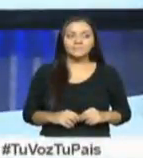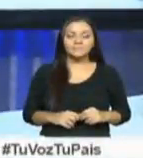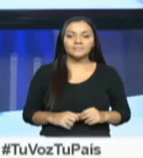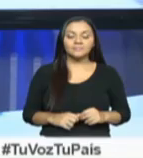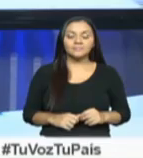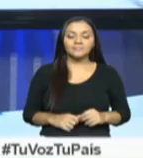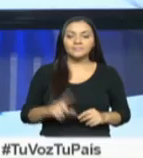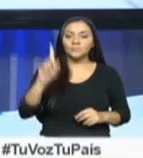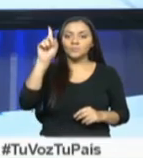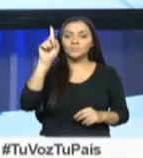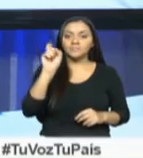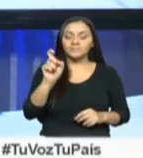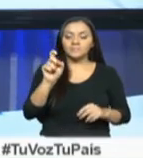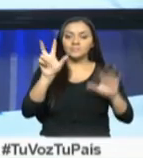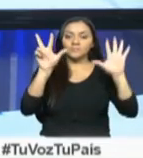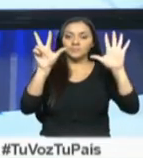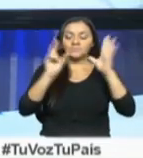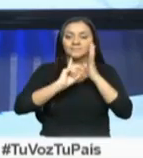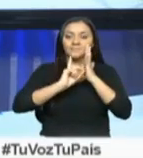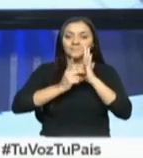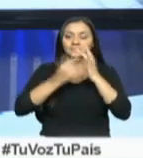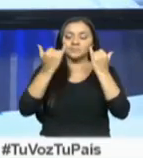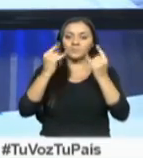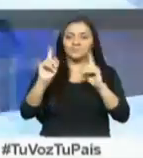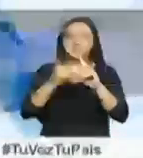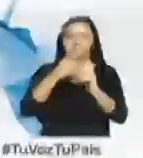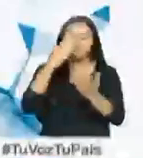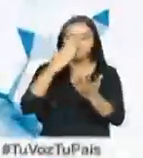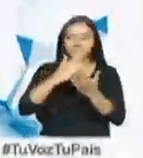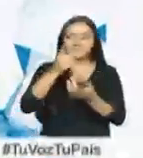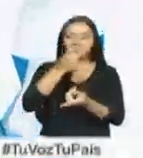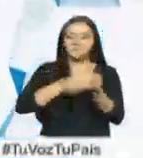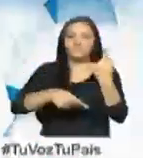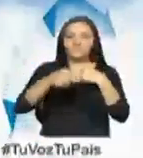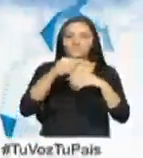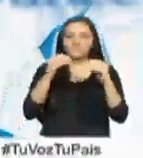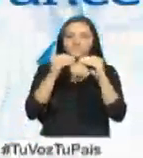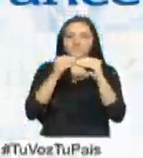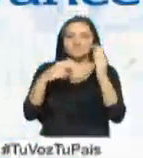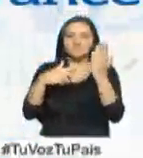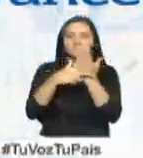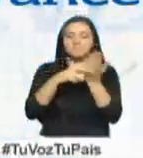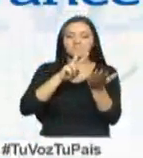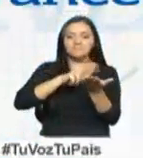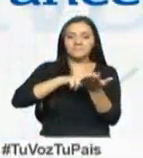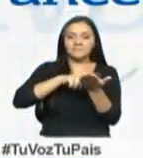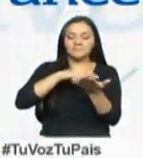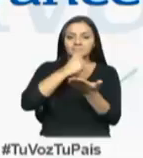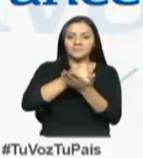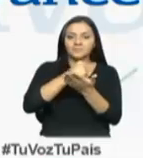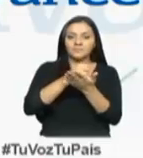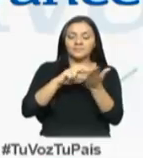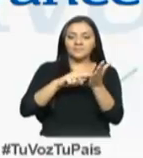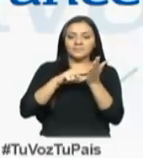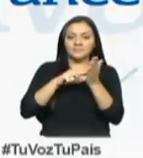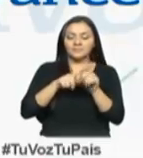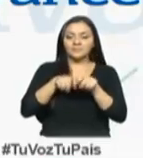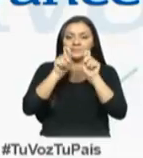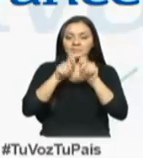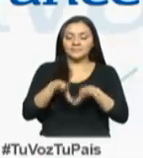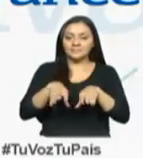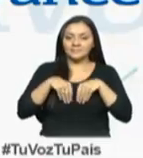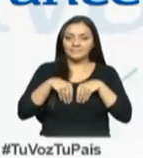13 horas con 8 minutos, hacemos nuestra primera pausa, pero al volver conozca cuántos pasaportes ha entregado el registro civil desde que asumió